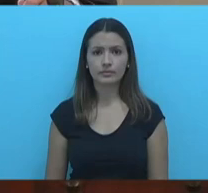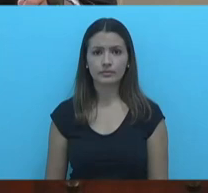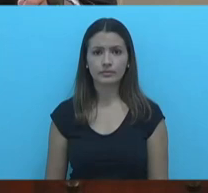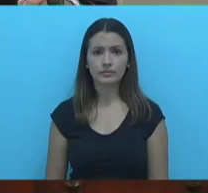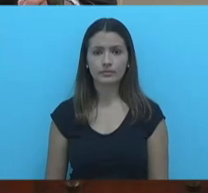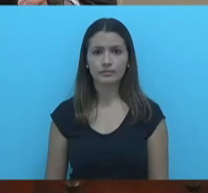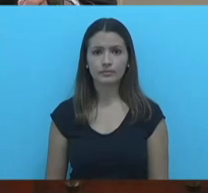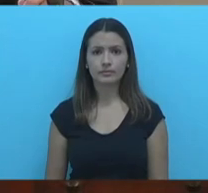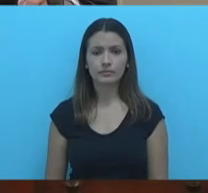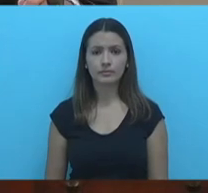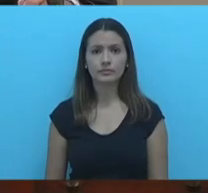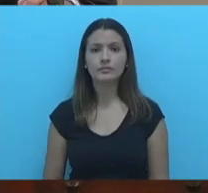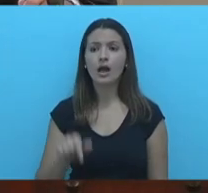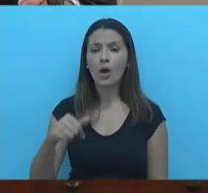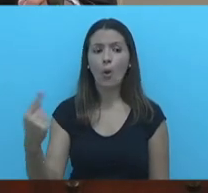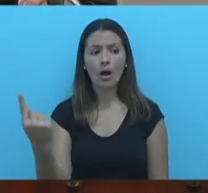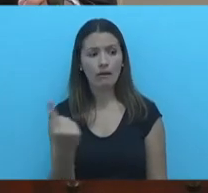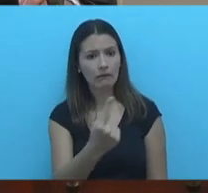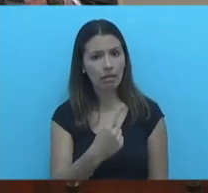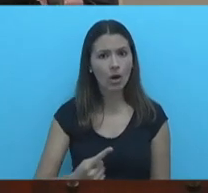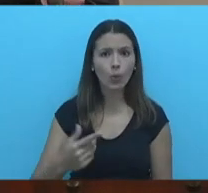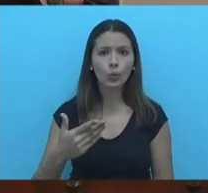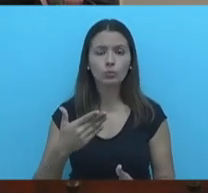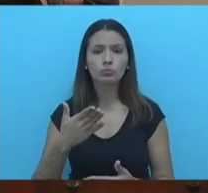Corresponde realizar las manifestaciones para el día de la fecha.